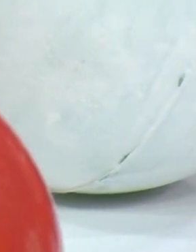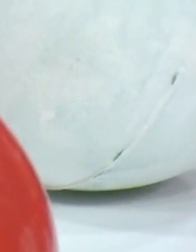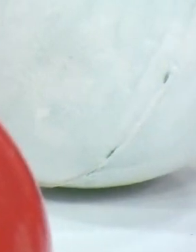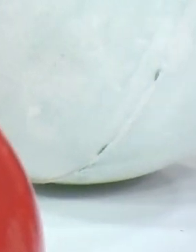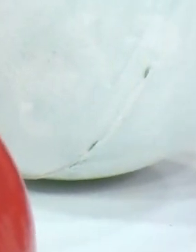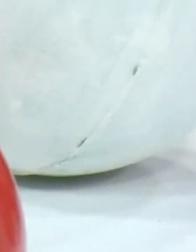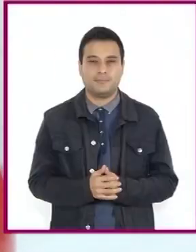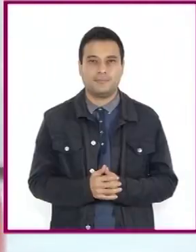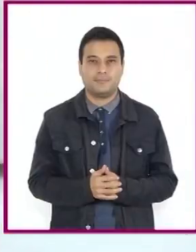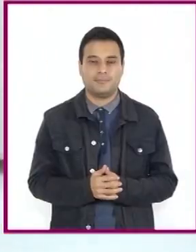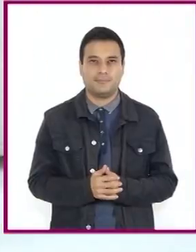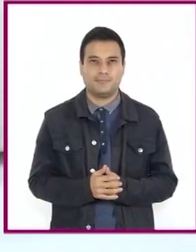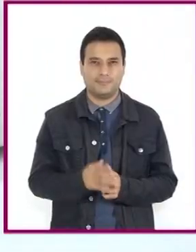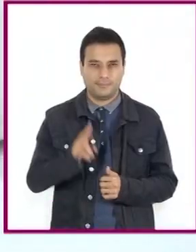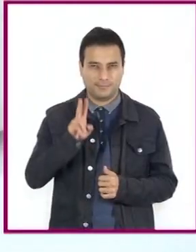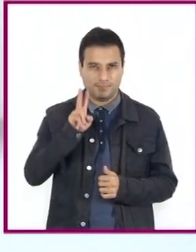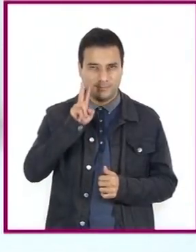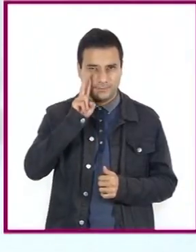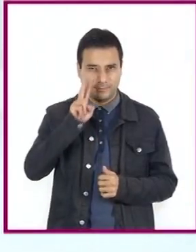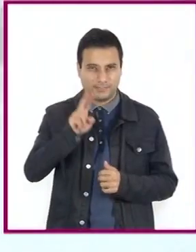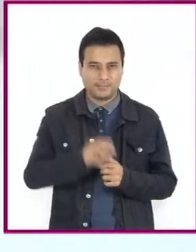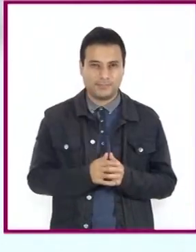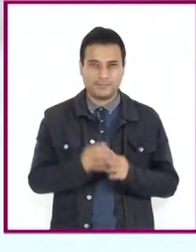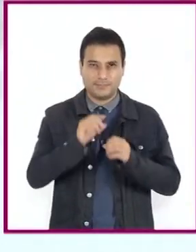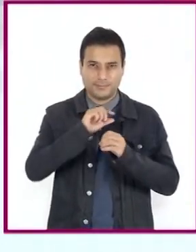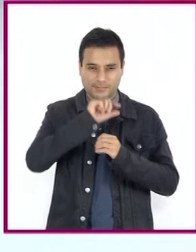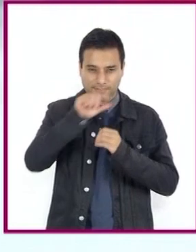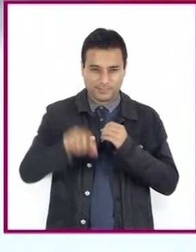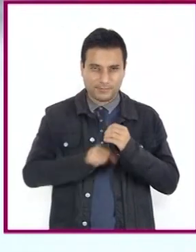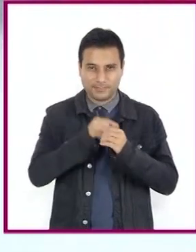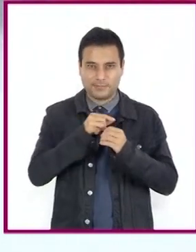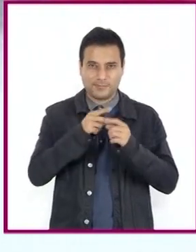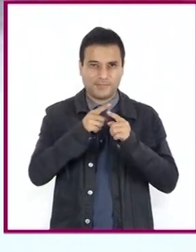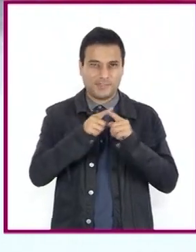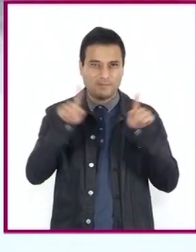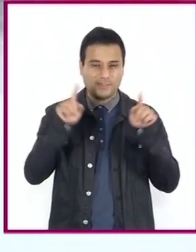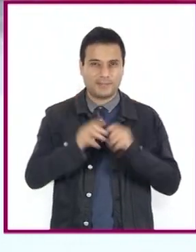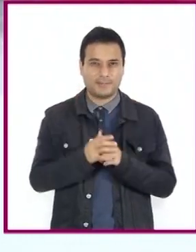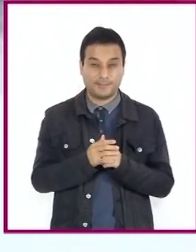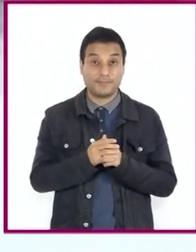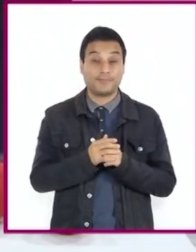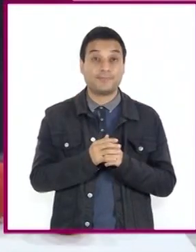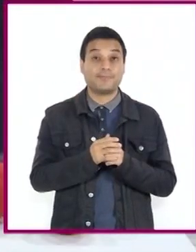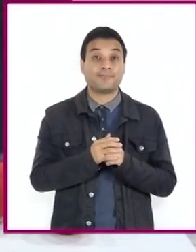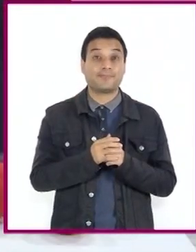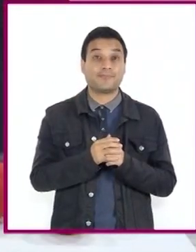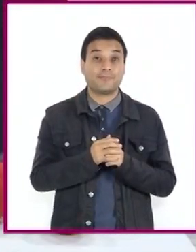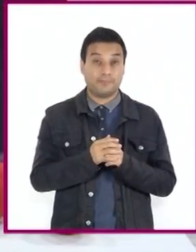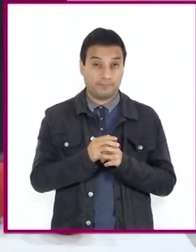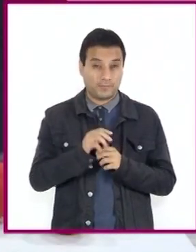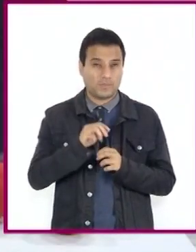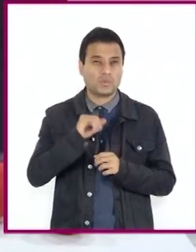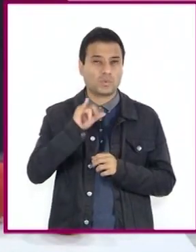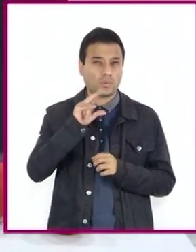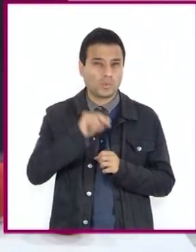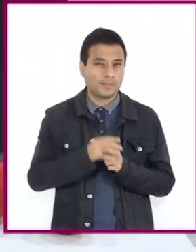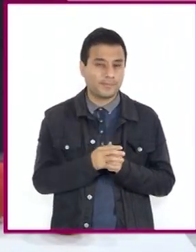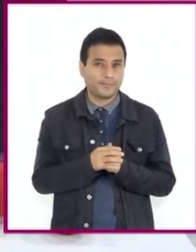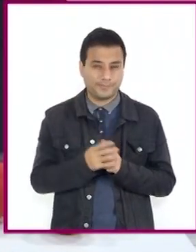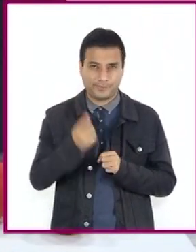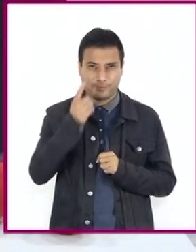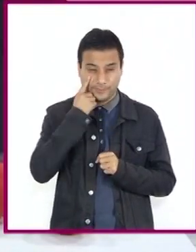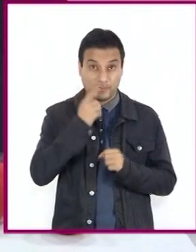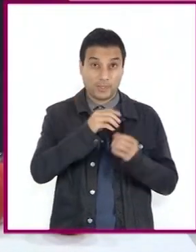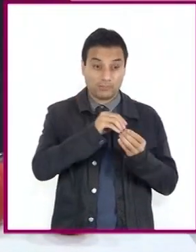8. Observamos que existe una diferencia de átomos entre los reactivos y los productos. Del lado de los reactivos tenemos